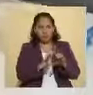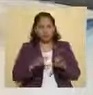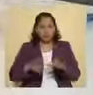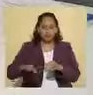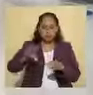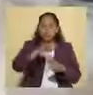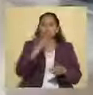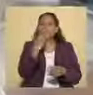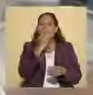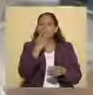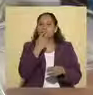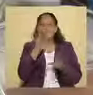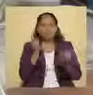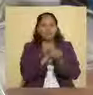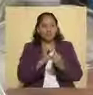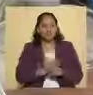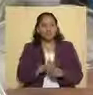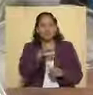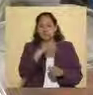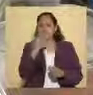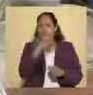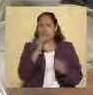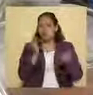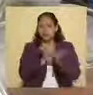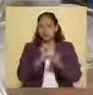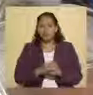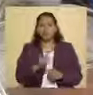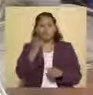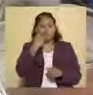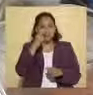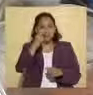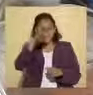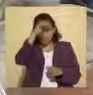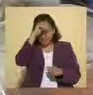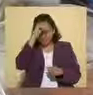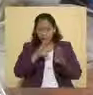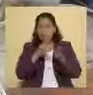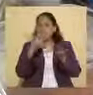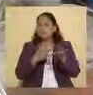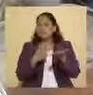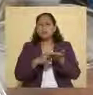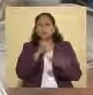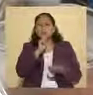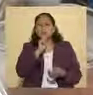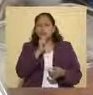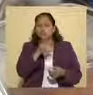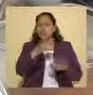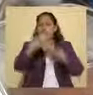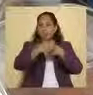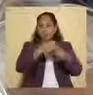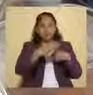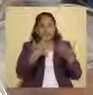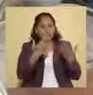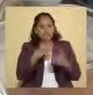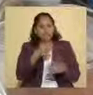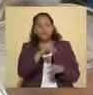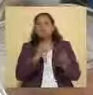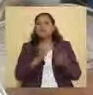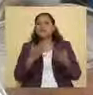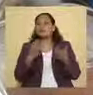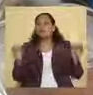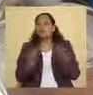sabor único hay algo rico no pero estás de acuerdo no va a tener grasa no tiene caldo y es algo frío